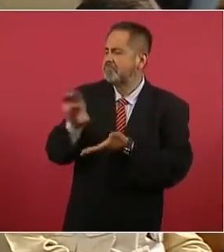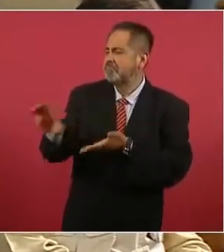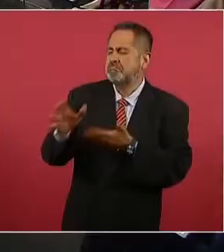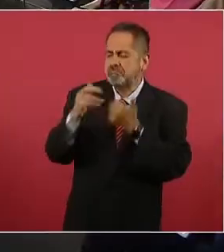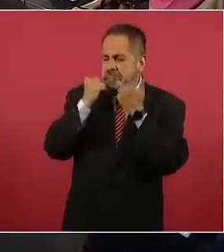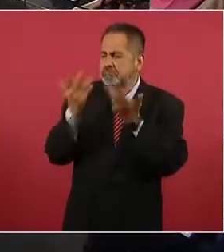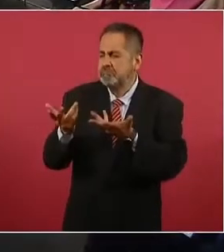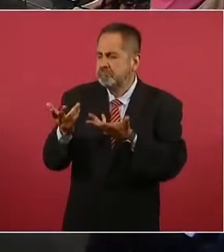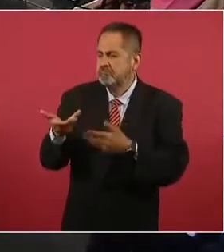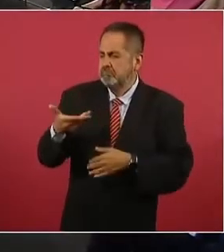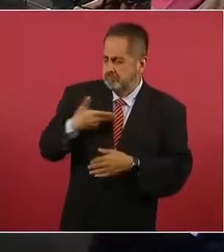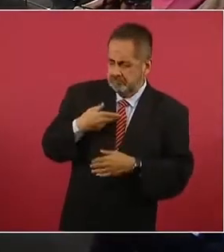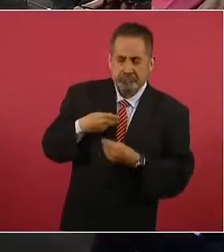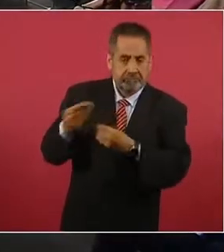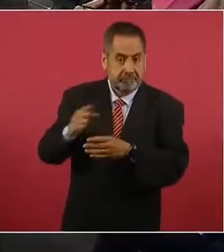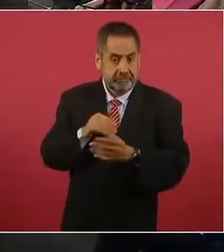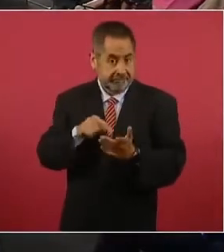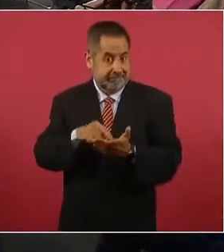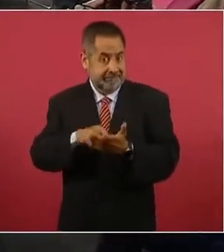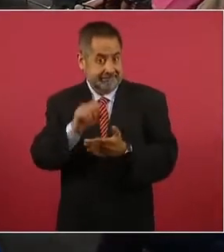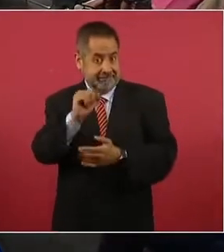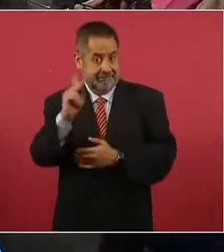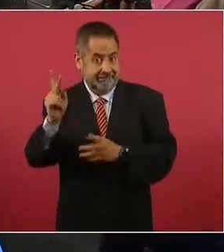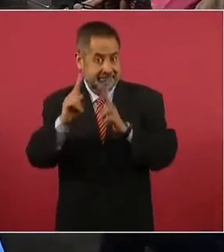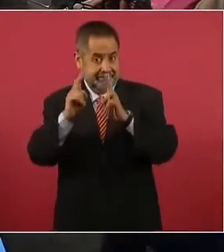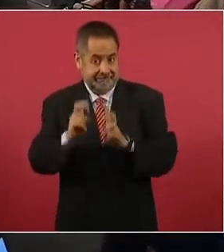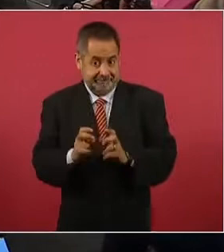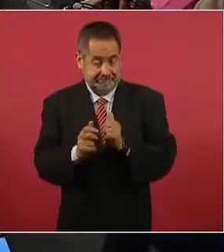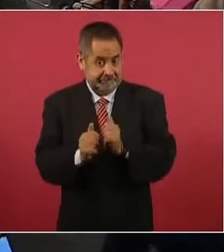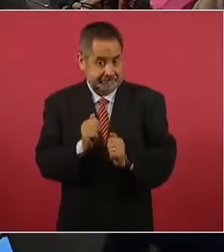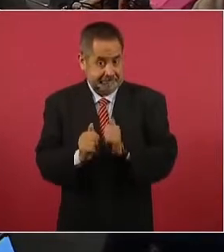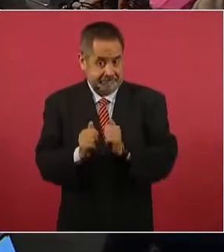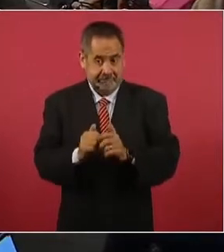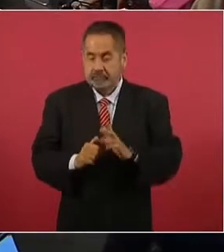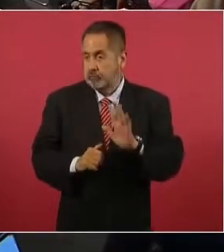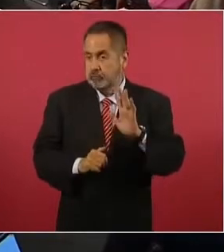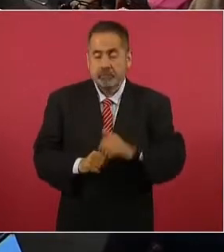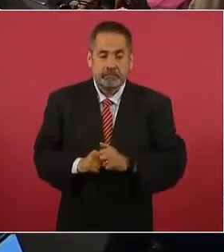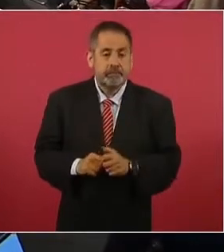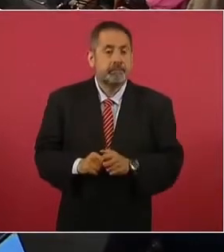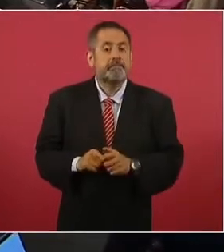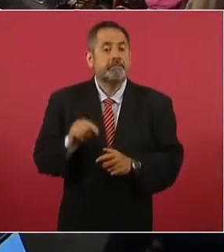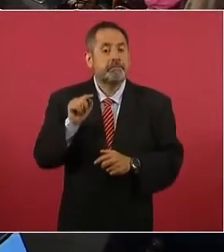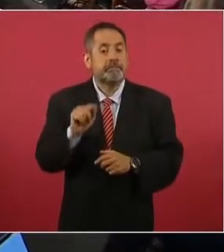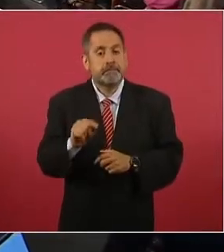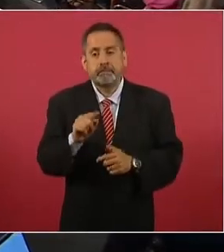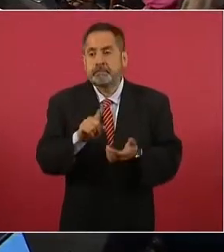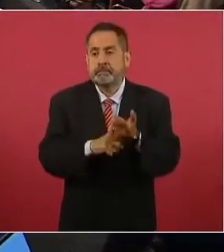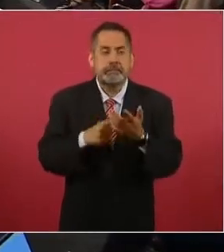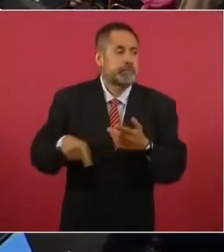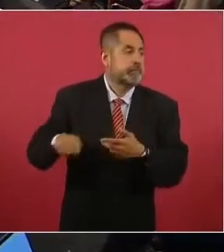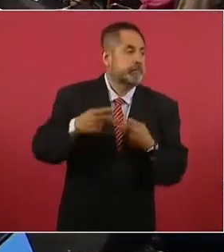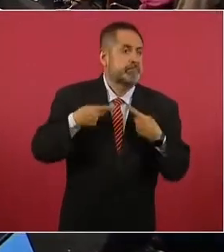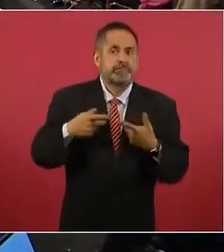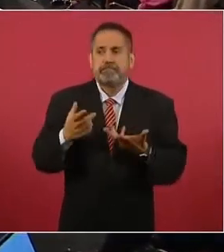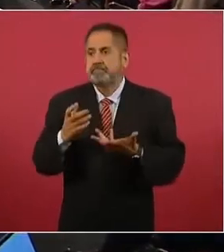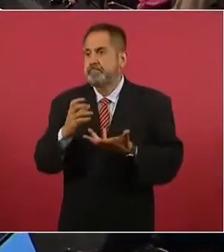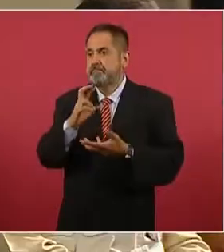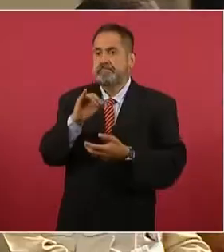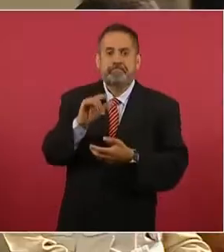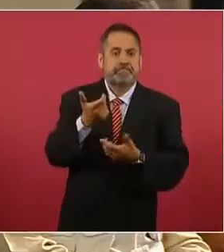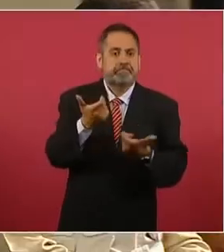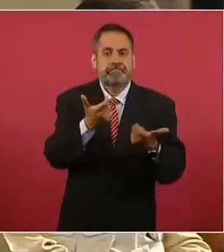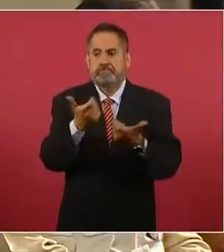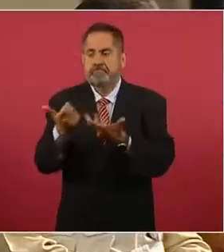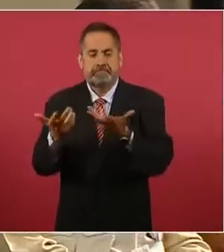me quieras pedir y adelante. Muchas personas justamente en esta crisis económica, y muchas